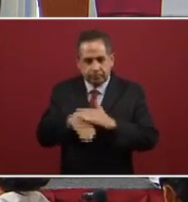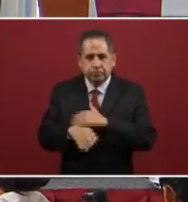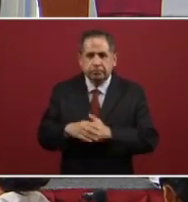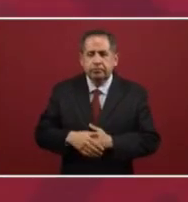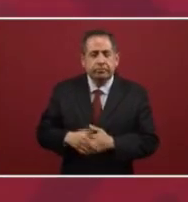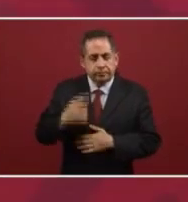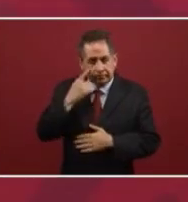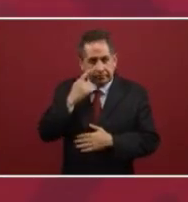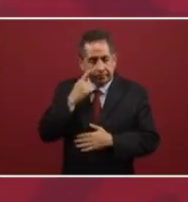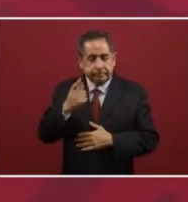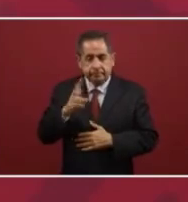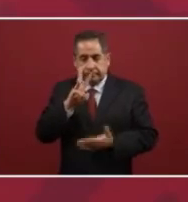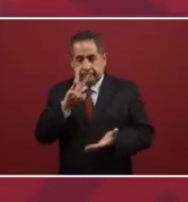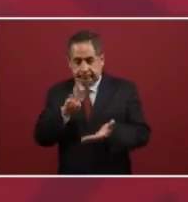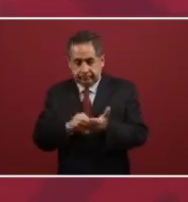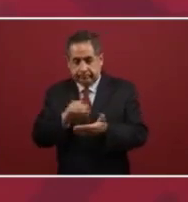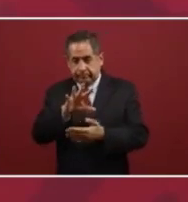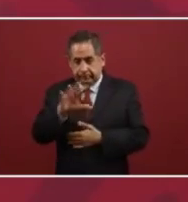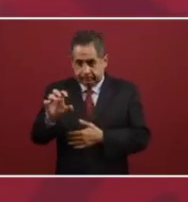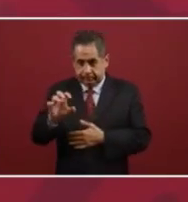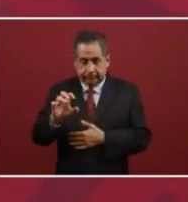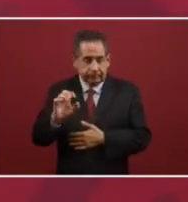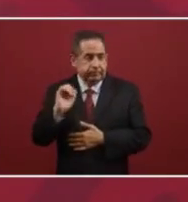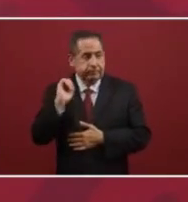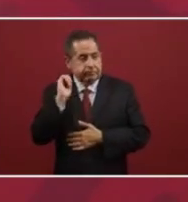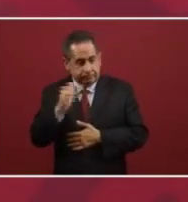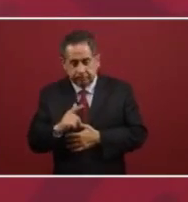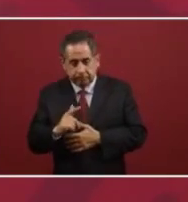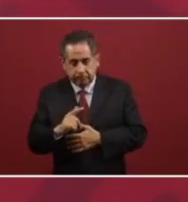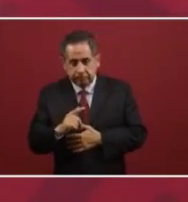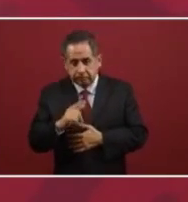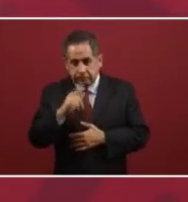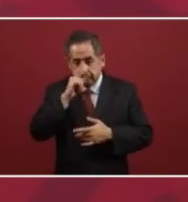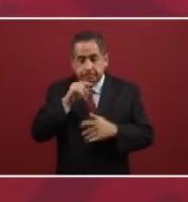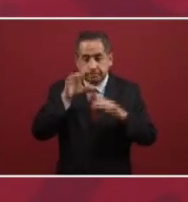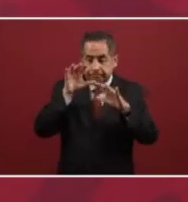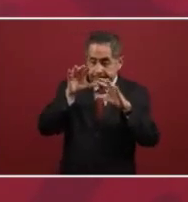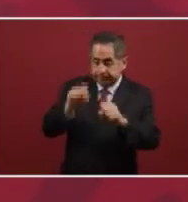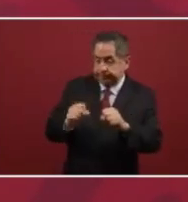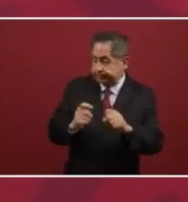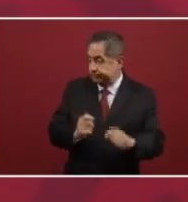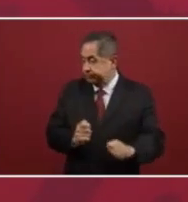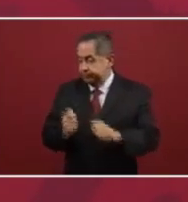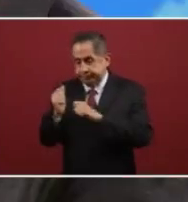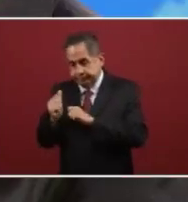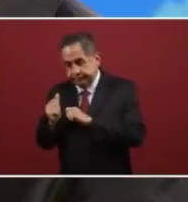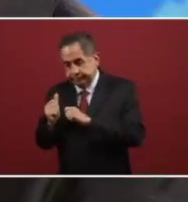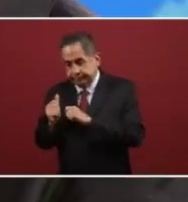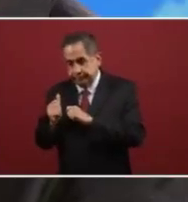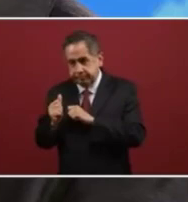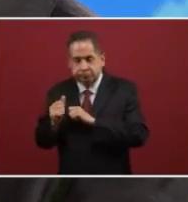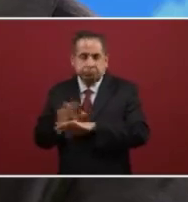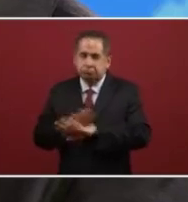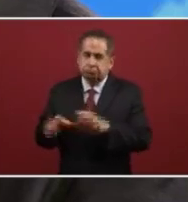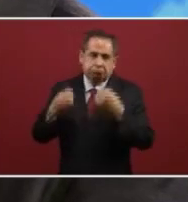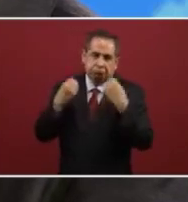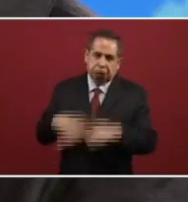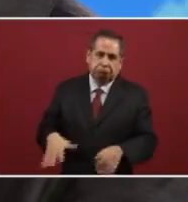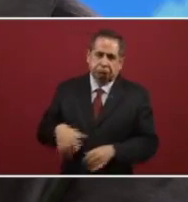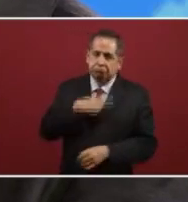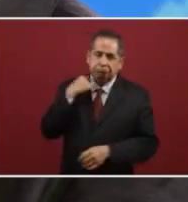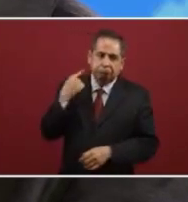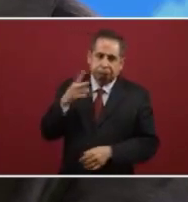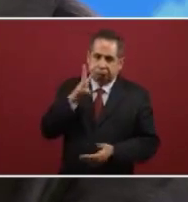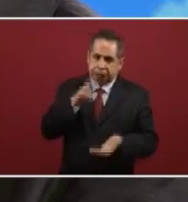dólares si te detienen o tienes alguna dificultad y te regresan a tu país ya no tienes derecho a otro otro